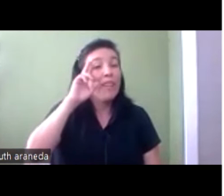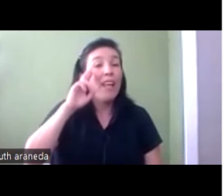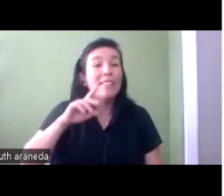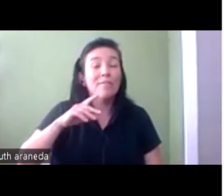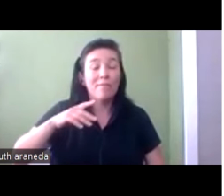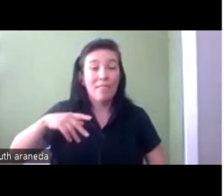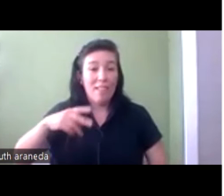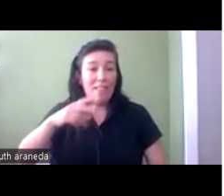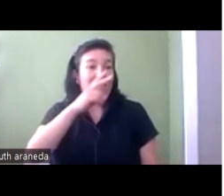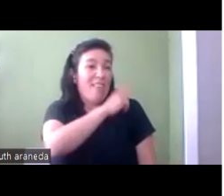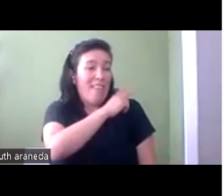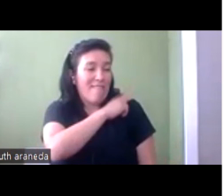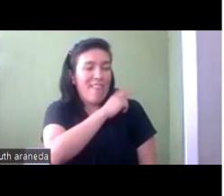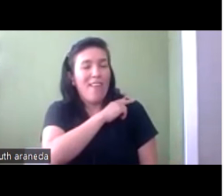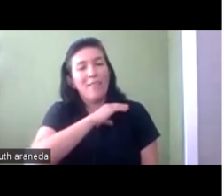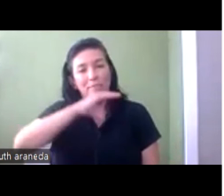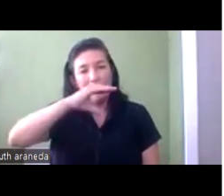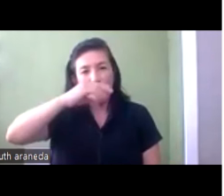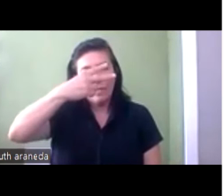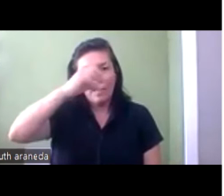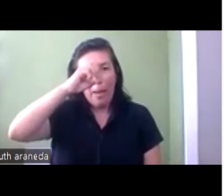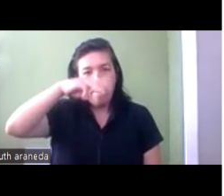están destacando en los grupos.